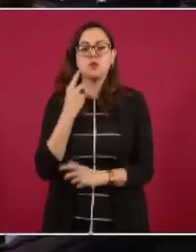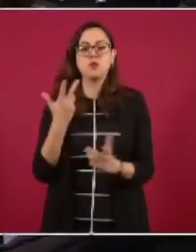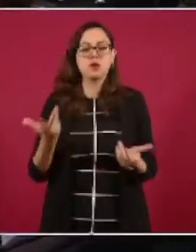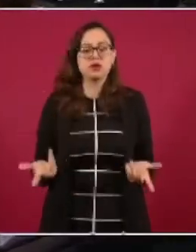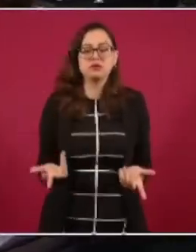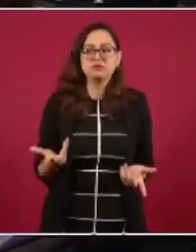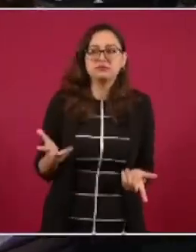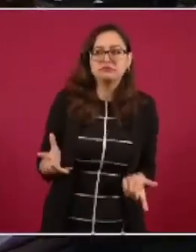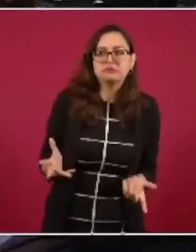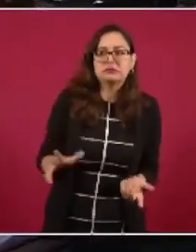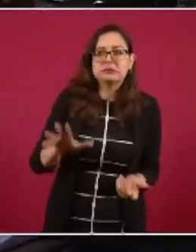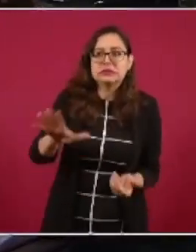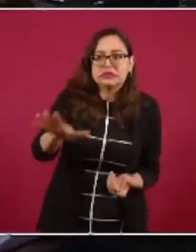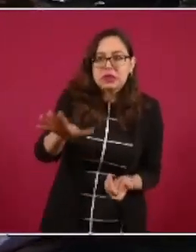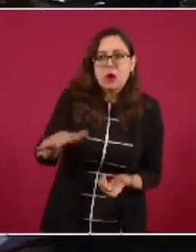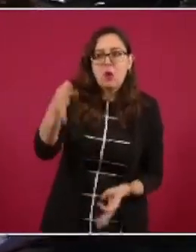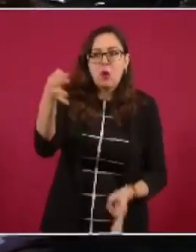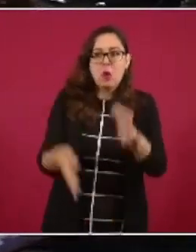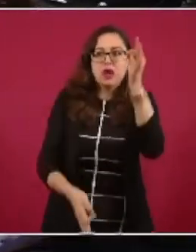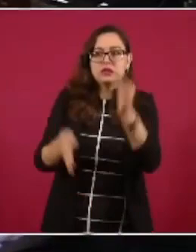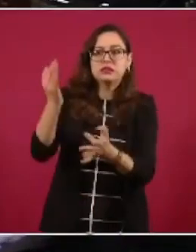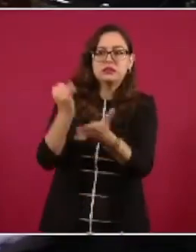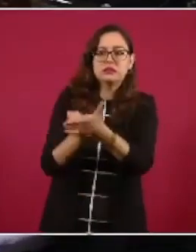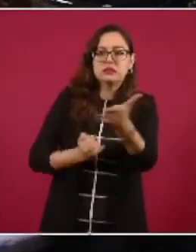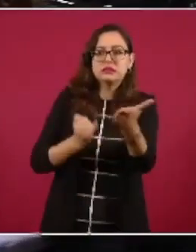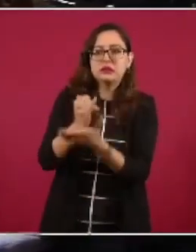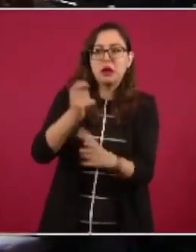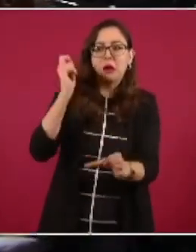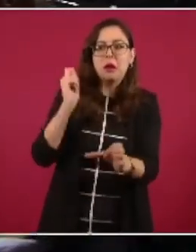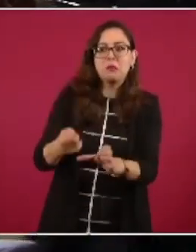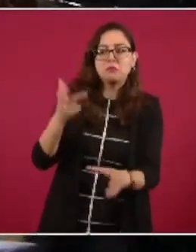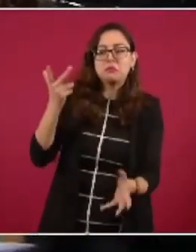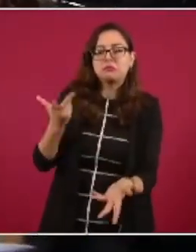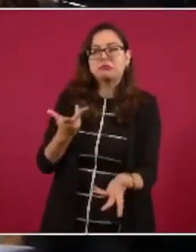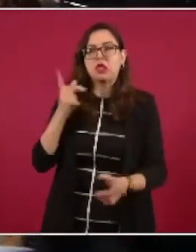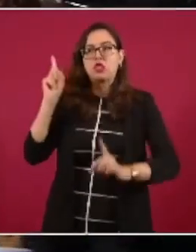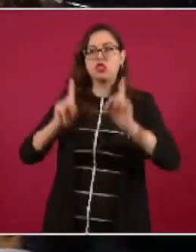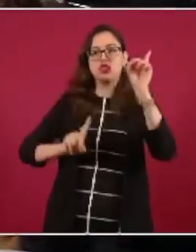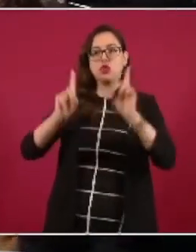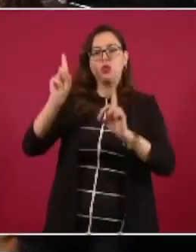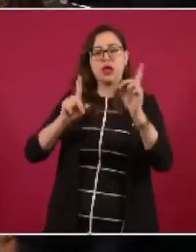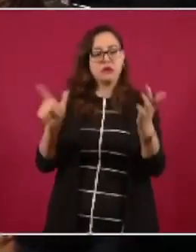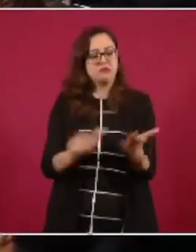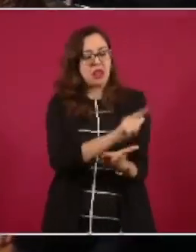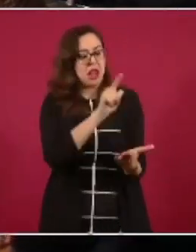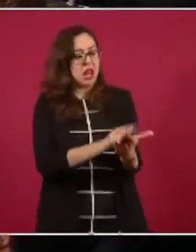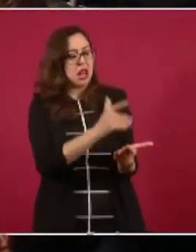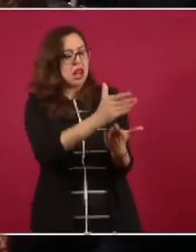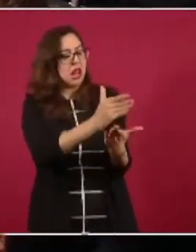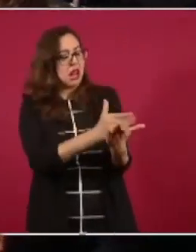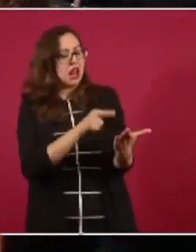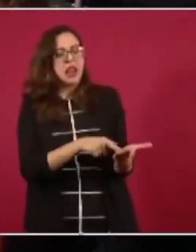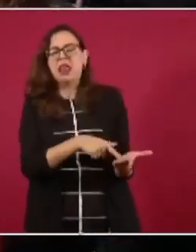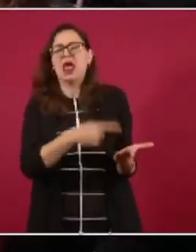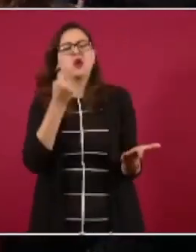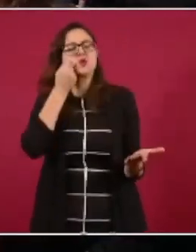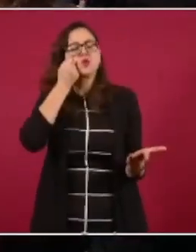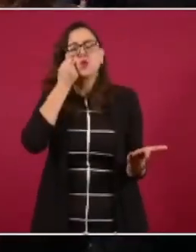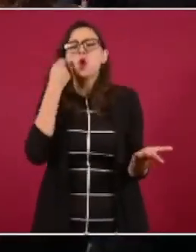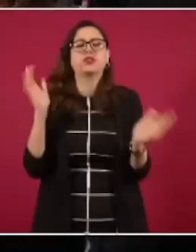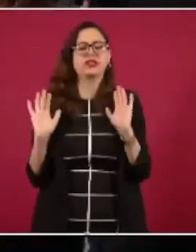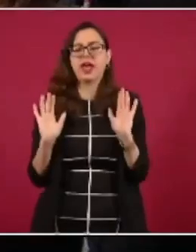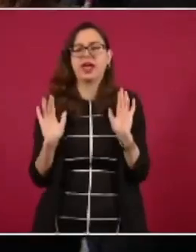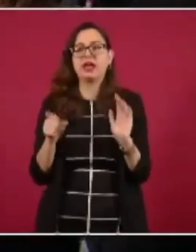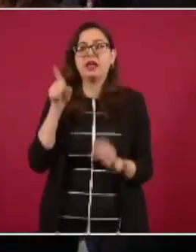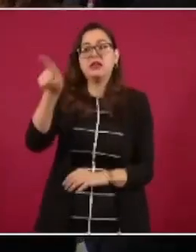va a resolver el juez, porque como ellos ya crean la norma, pues entonces ya no importan los hechos, ya no importa la justicia.